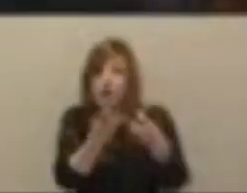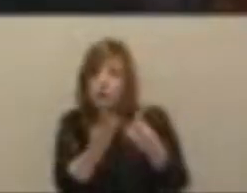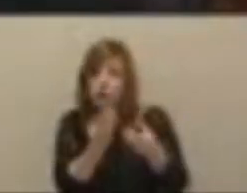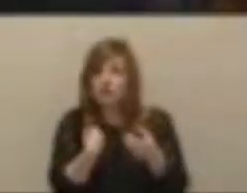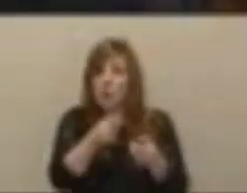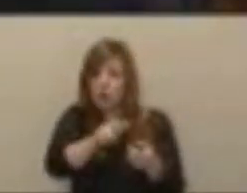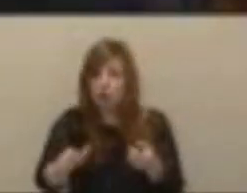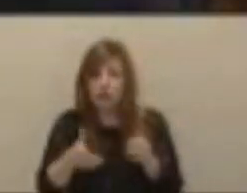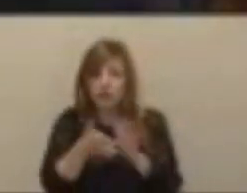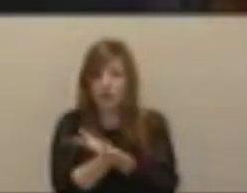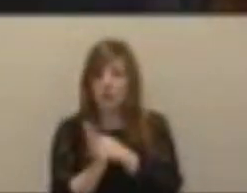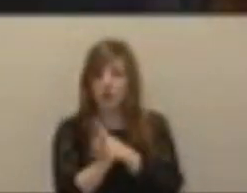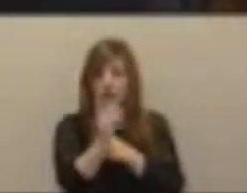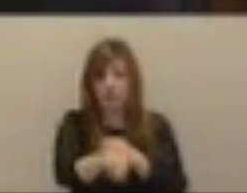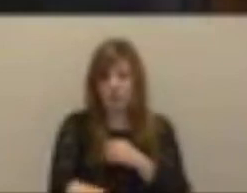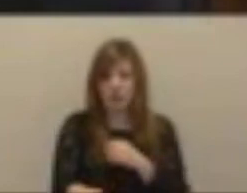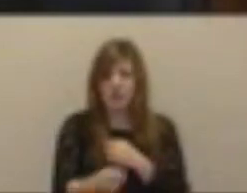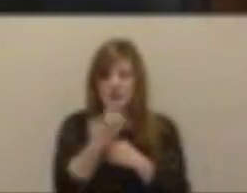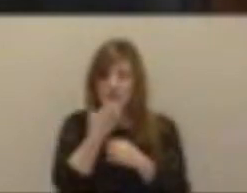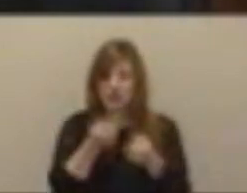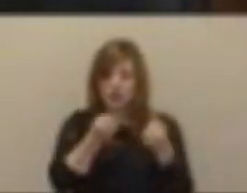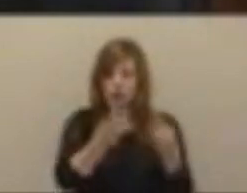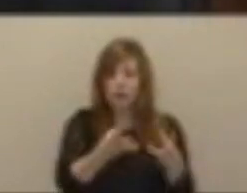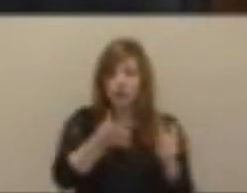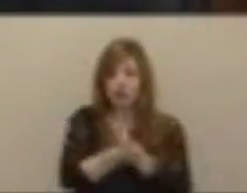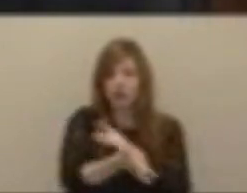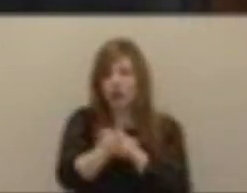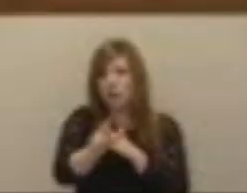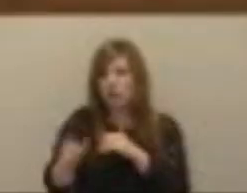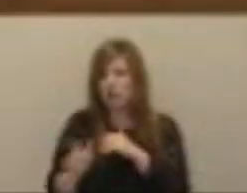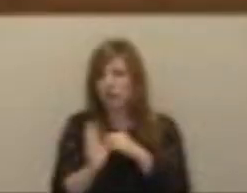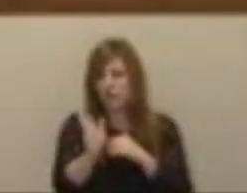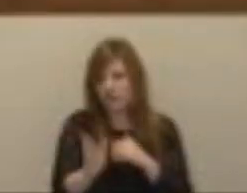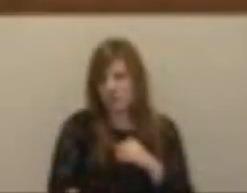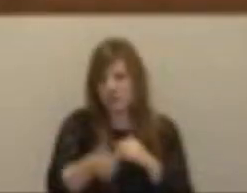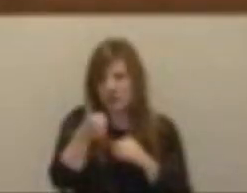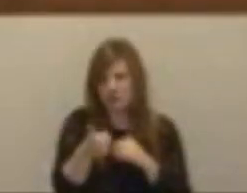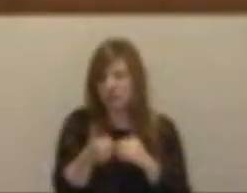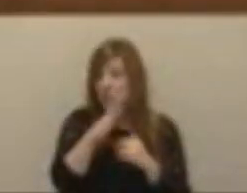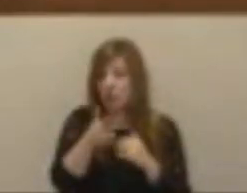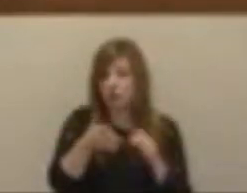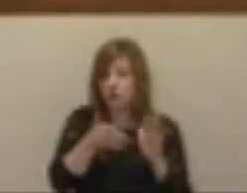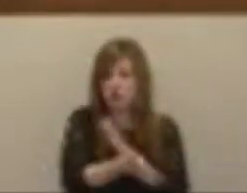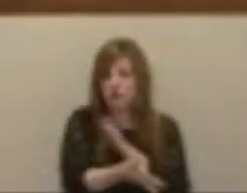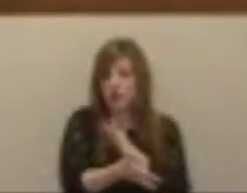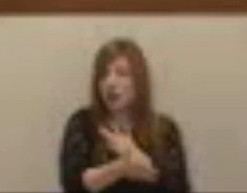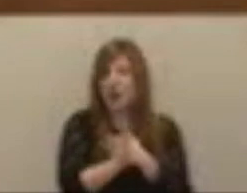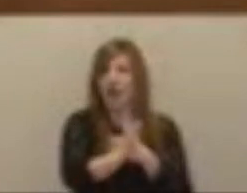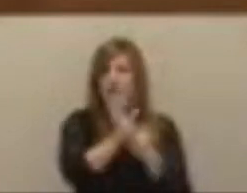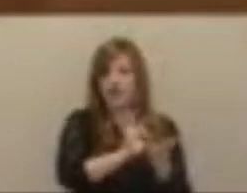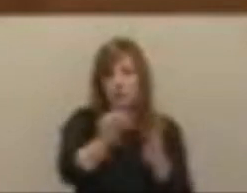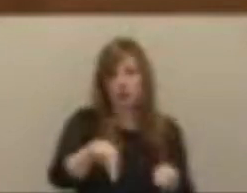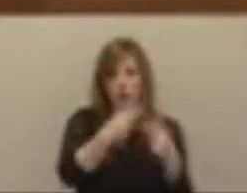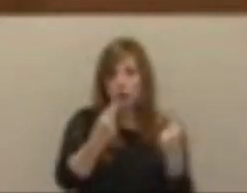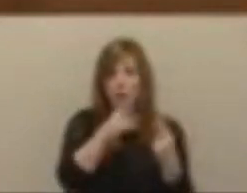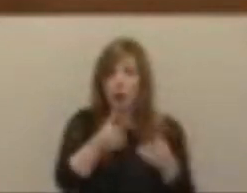borrosas se ven a las personas. Cuanto más se miren los números, más borrosas se ven a las personas. Lo que supuso eso fue una degradación de servicios públicos, de atención directa, que es de